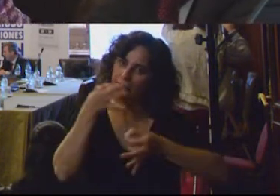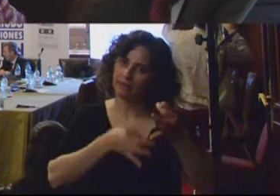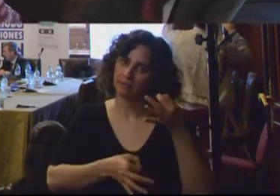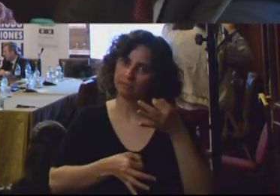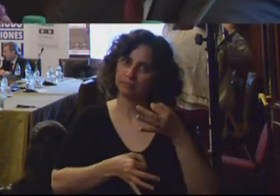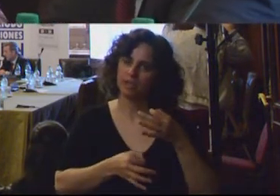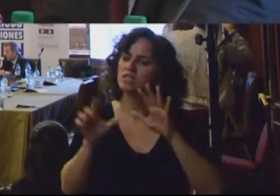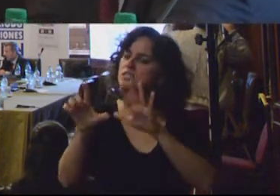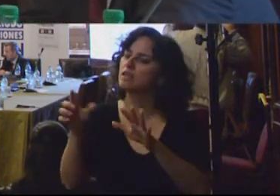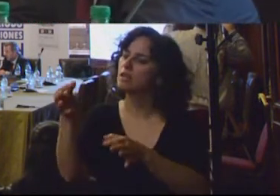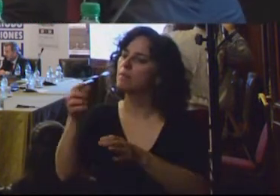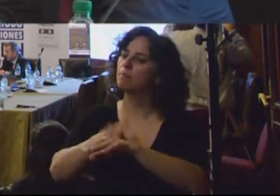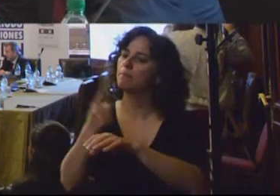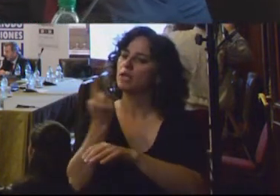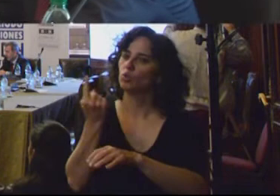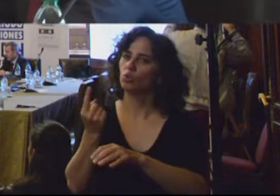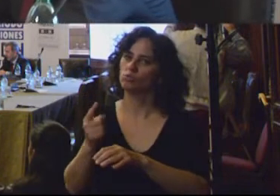unos 7 minutos.